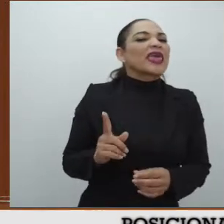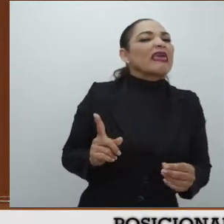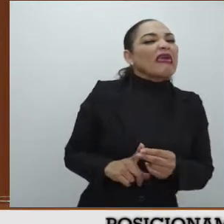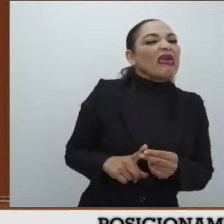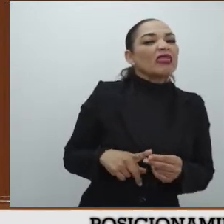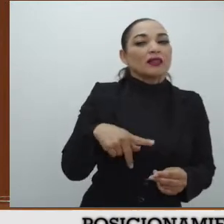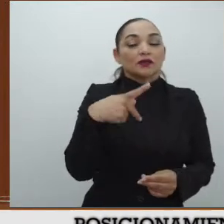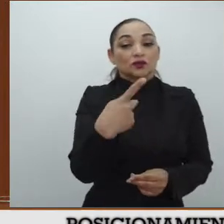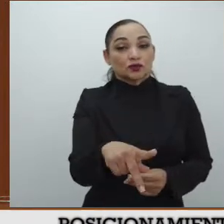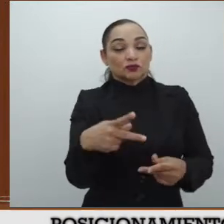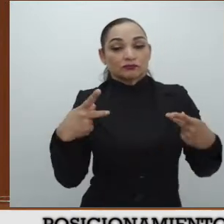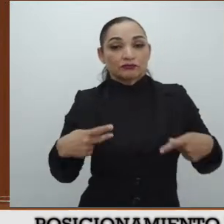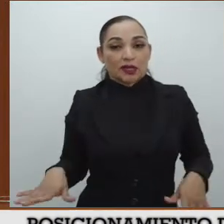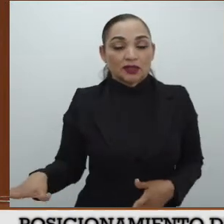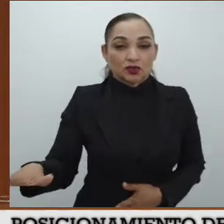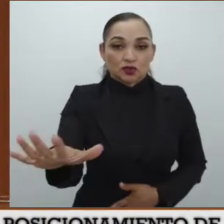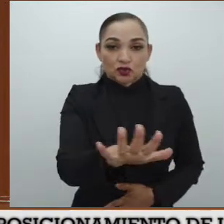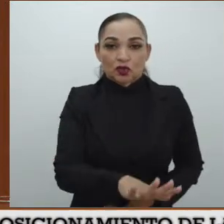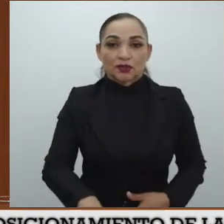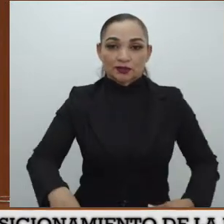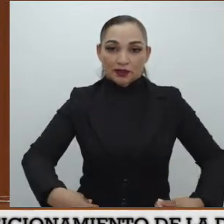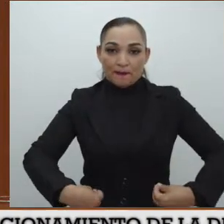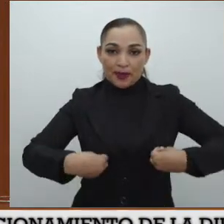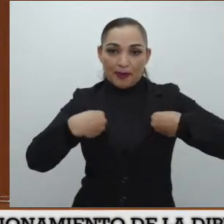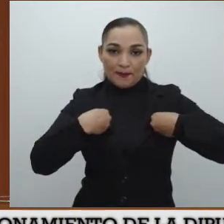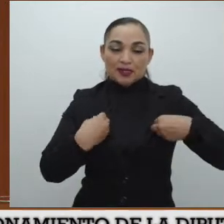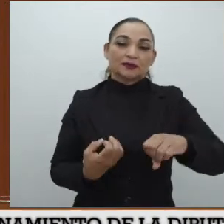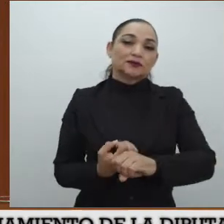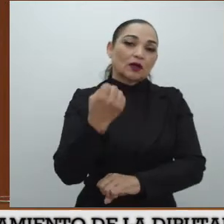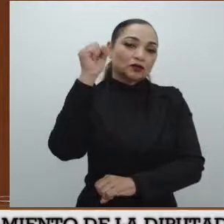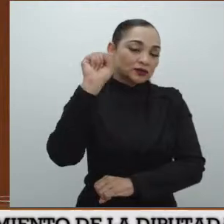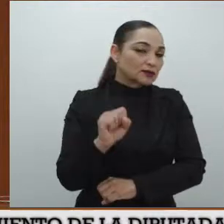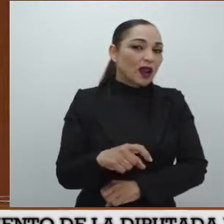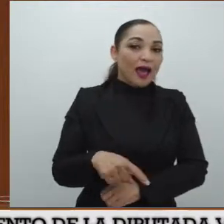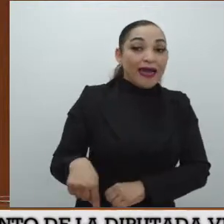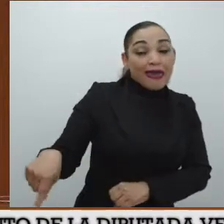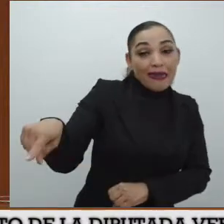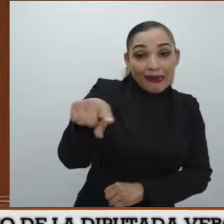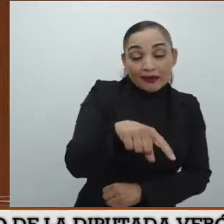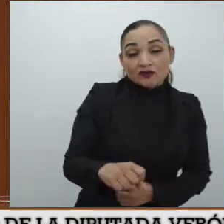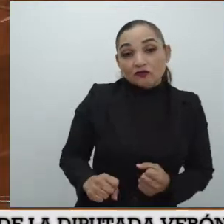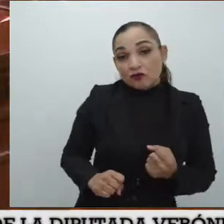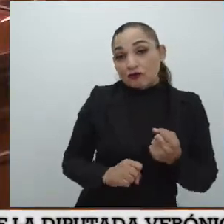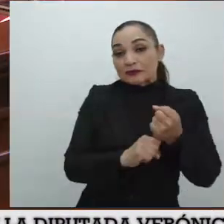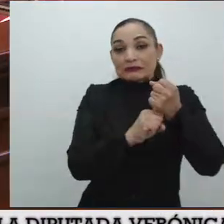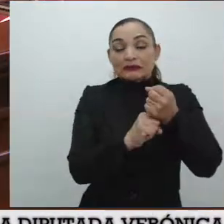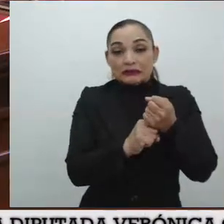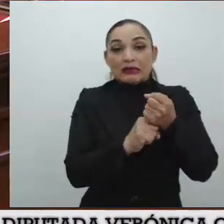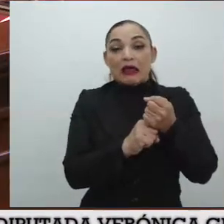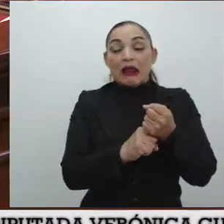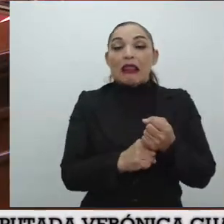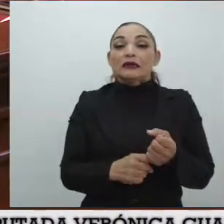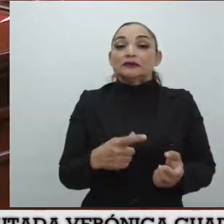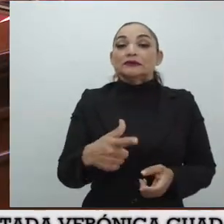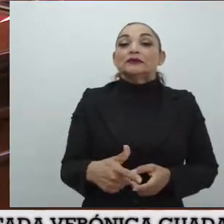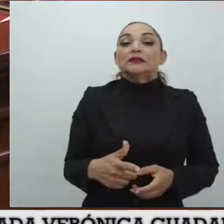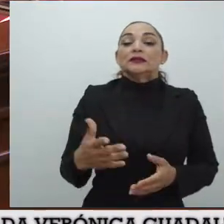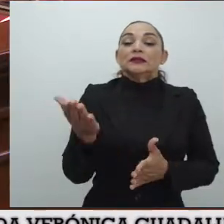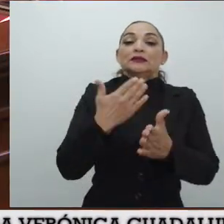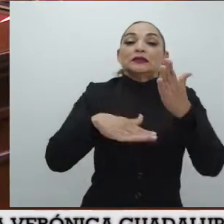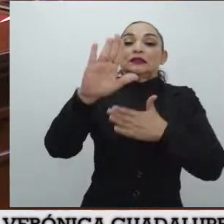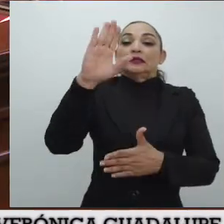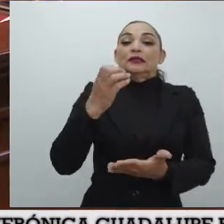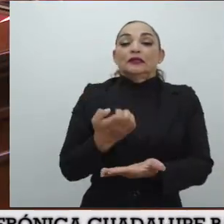Todos esos sinaloenses que son los que van a fortalecer el desarrollo económico que se describe en